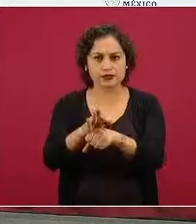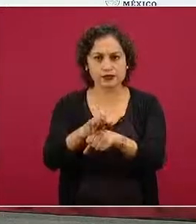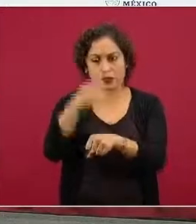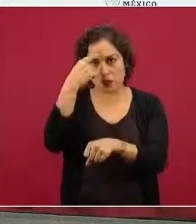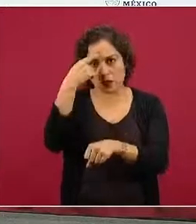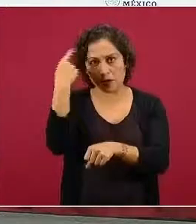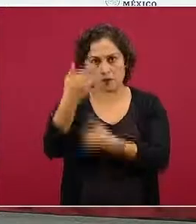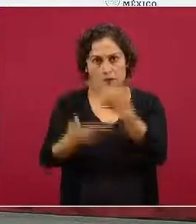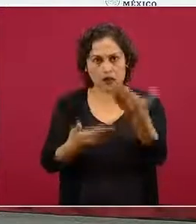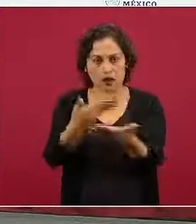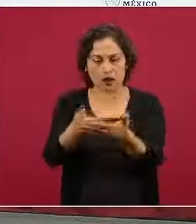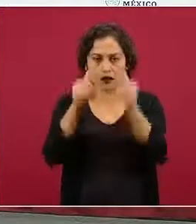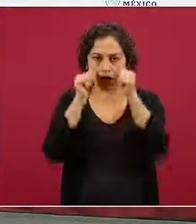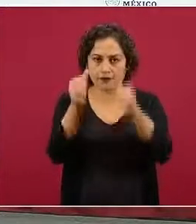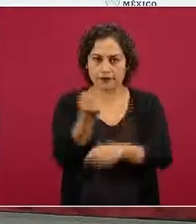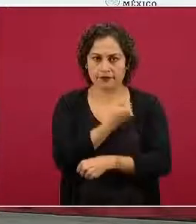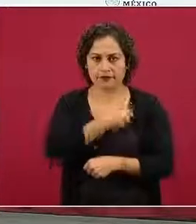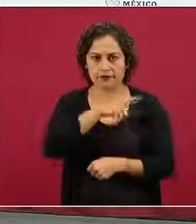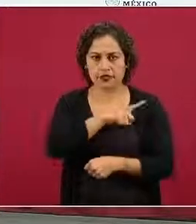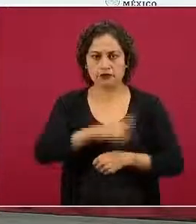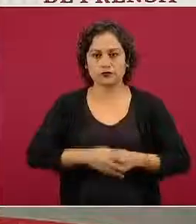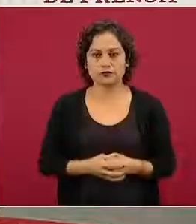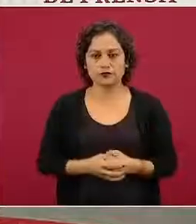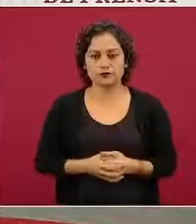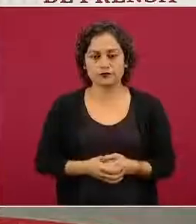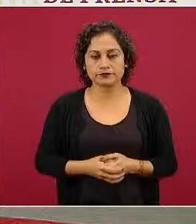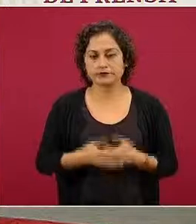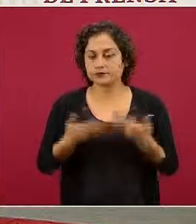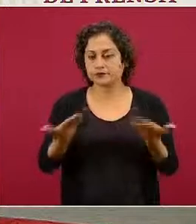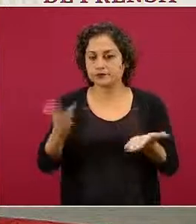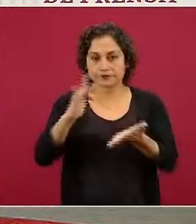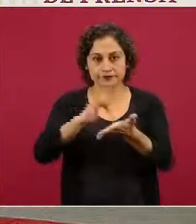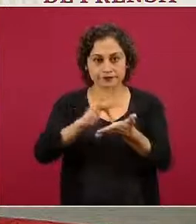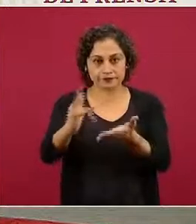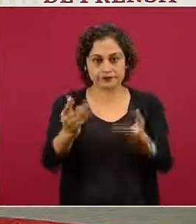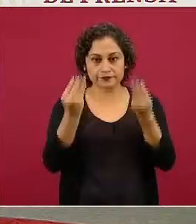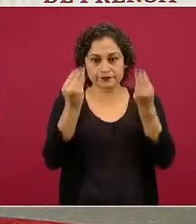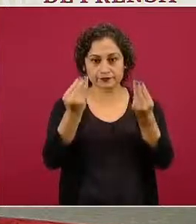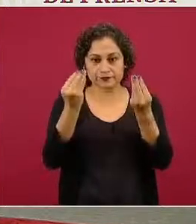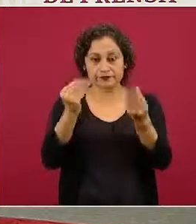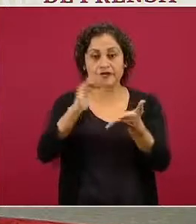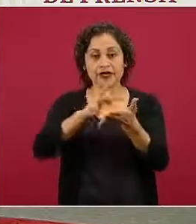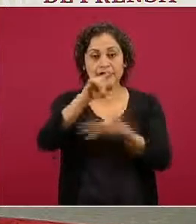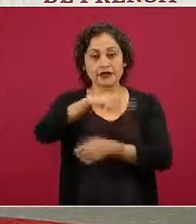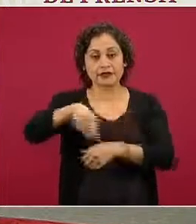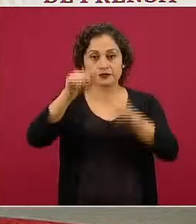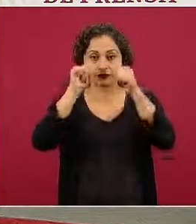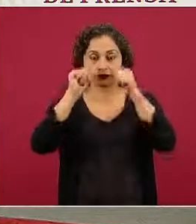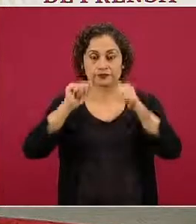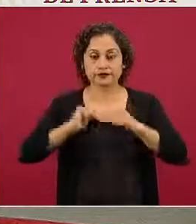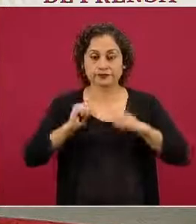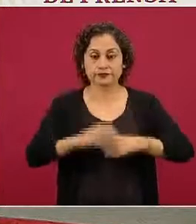atenderse en su salud en esta materia. Pues muchísimas gracias por su atención.